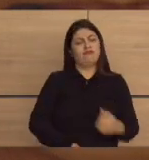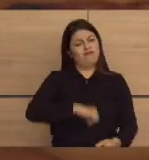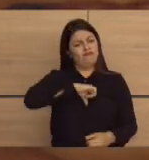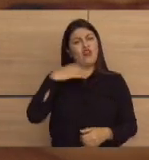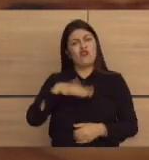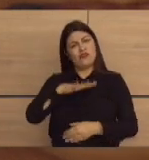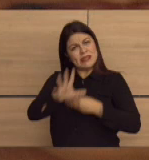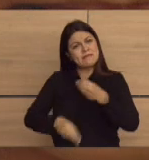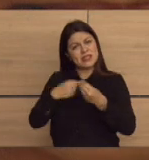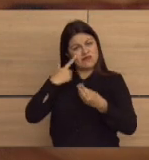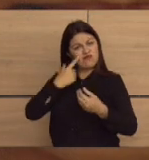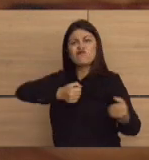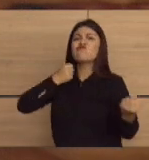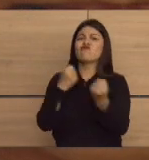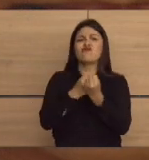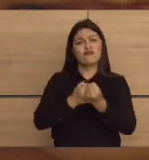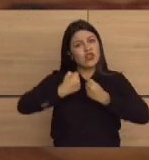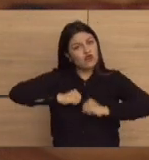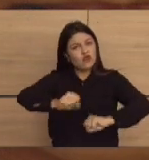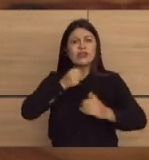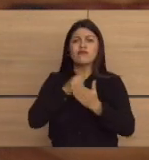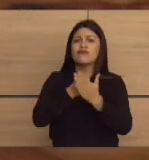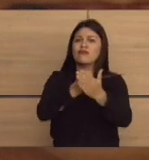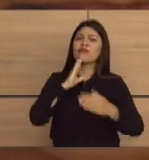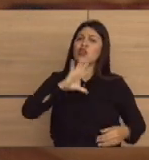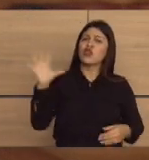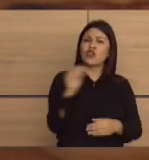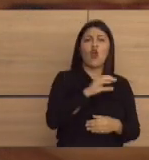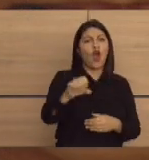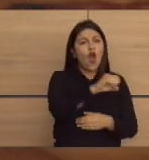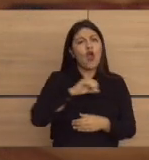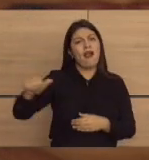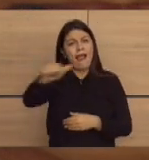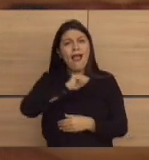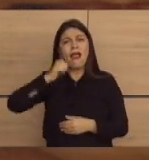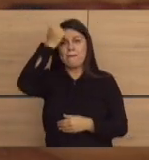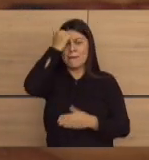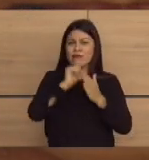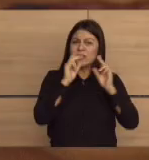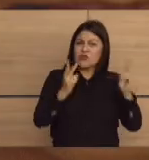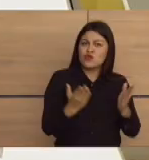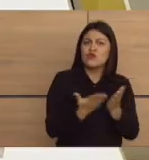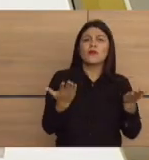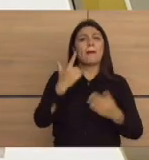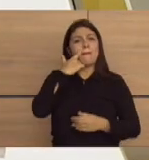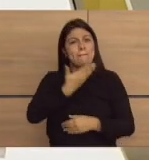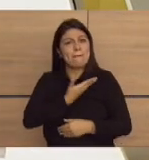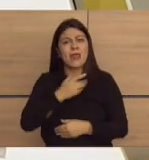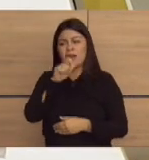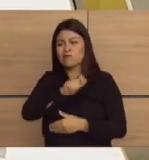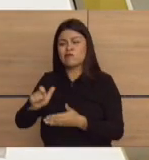suma al esfuerzo que están adelantando todas las maestras, todos los maestros, estudiantes, padres de familia,